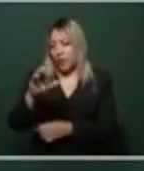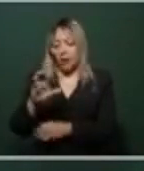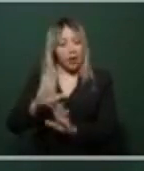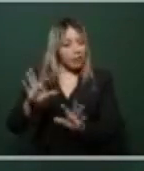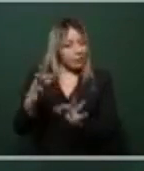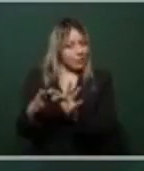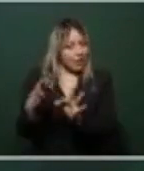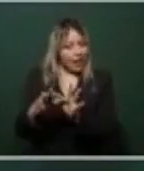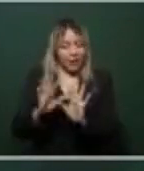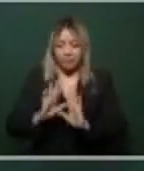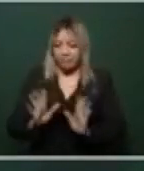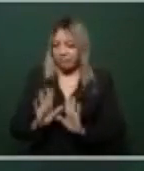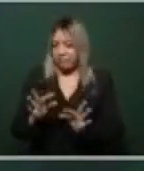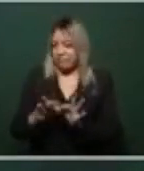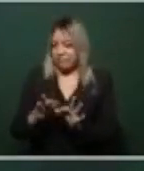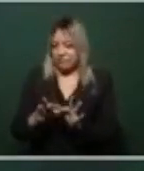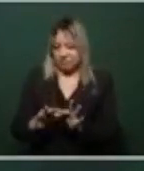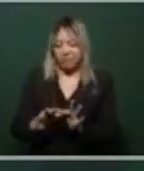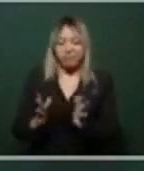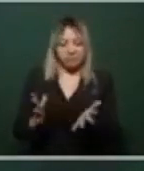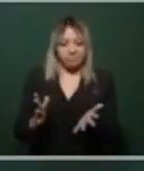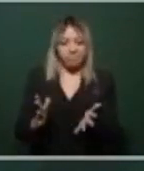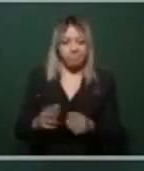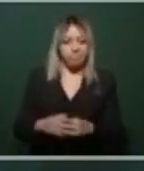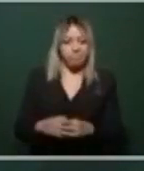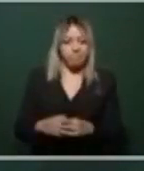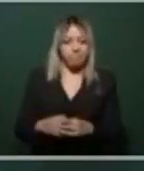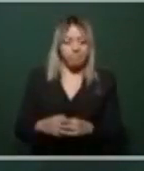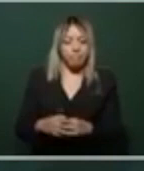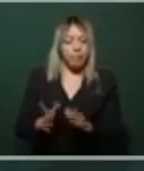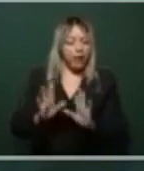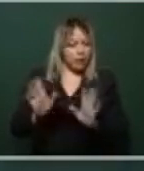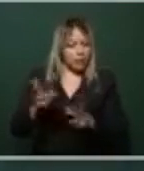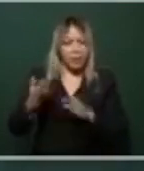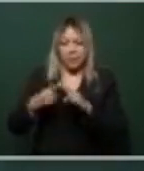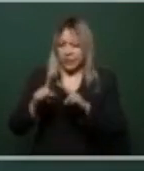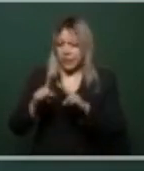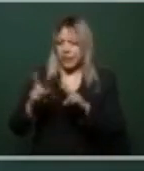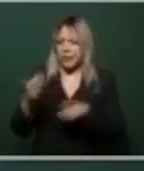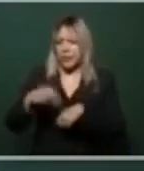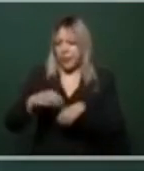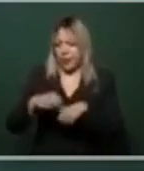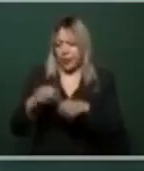ya estamos ahí trabajando